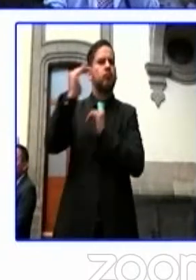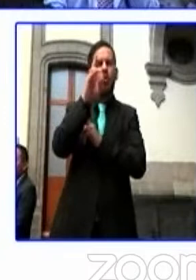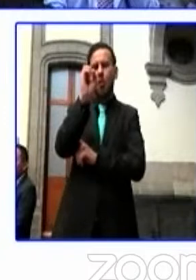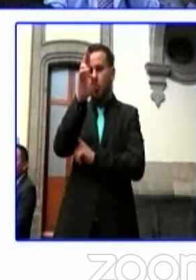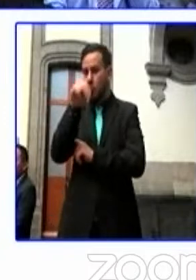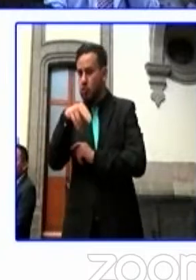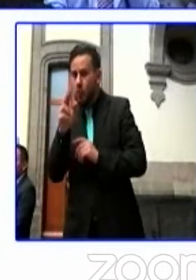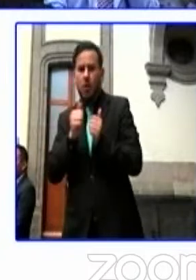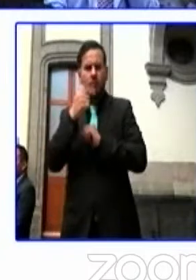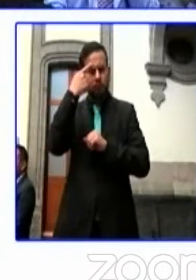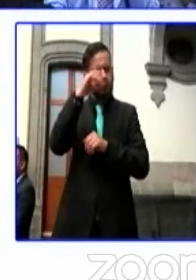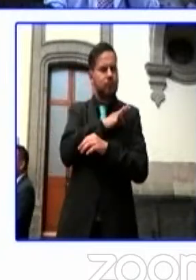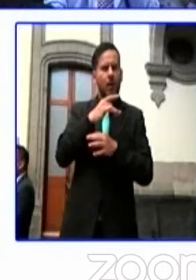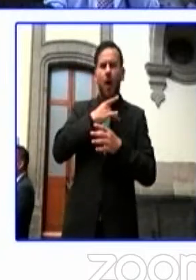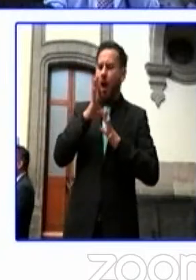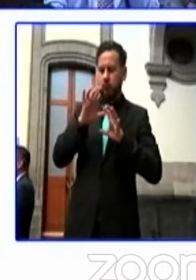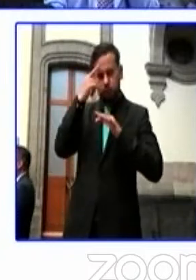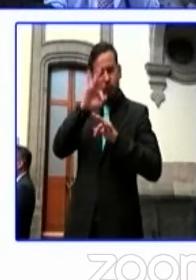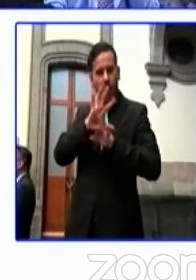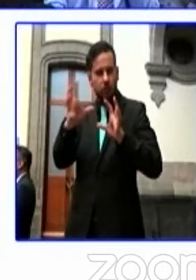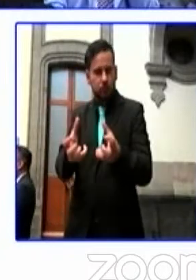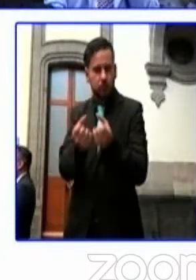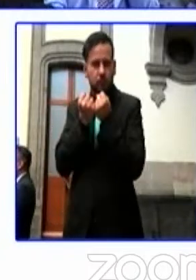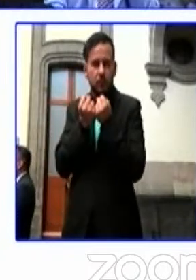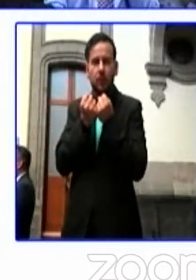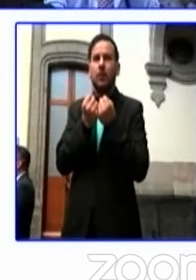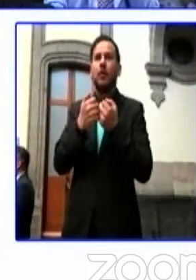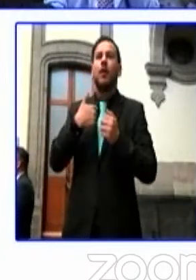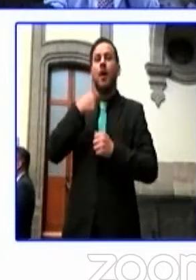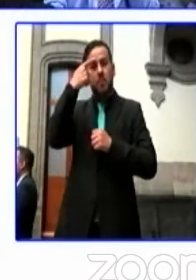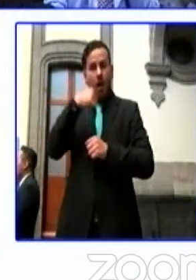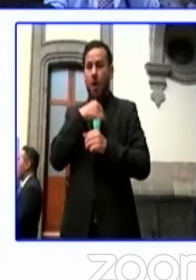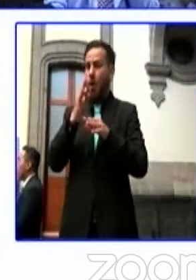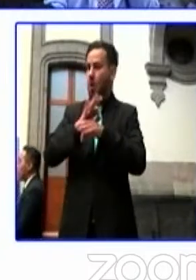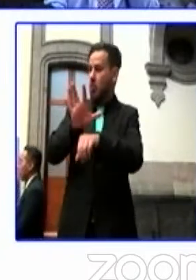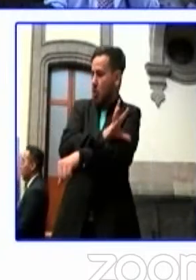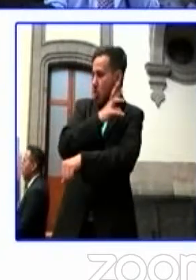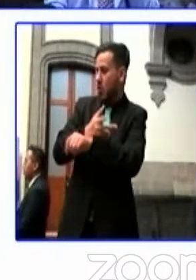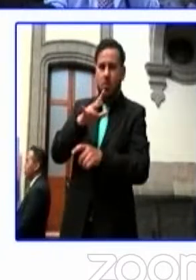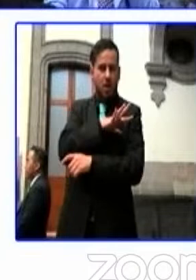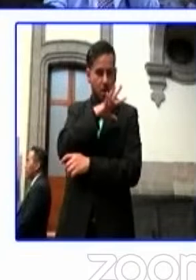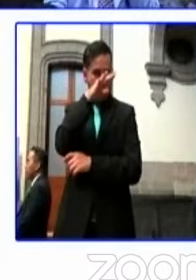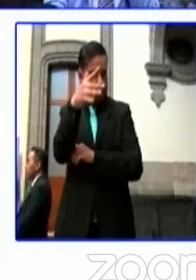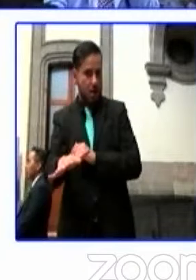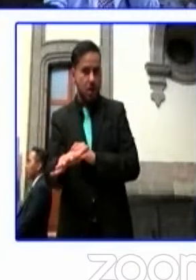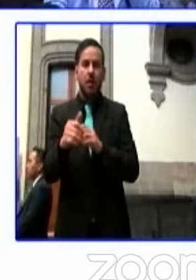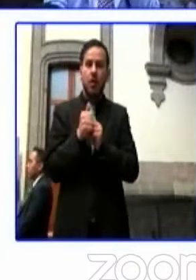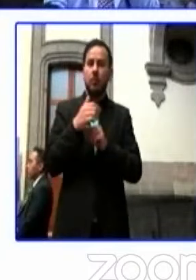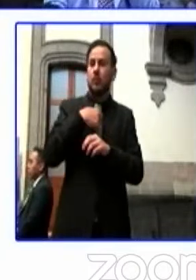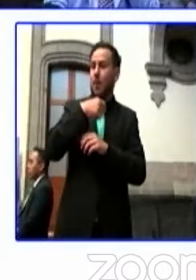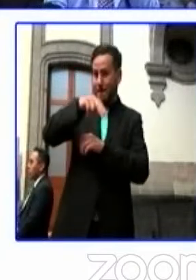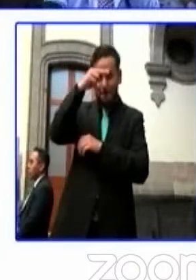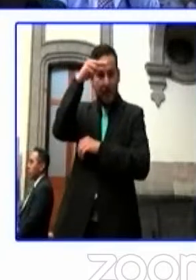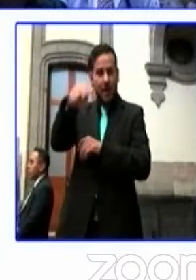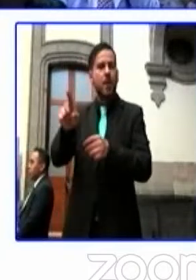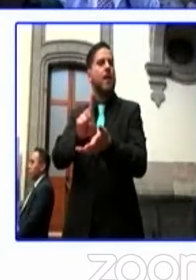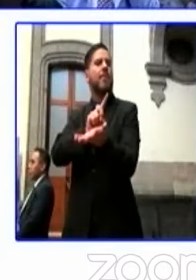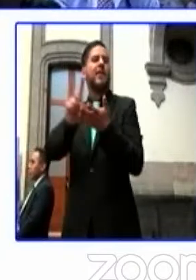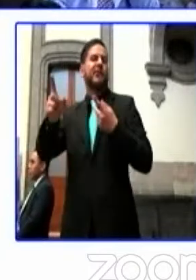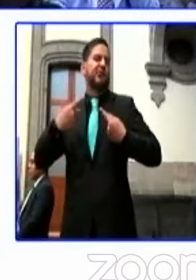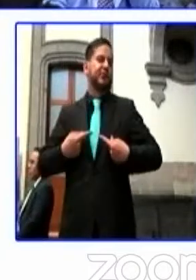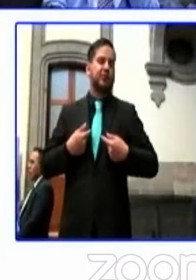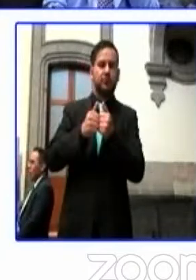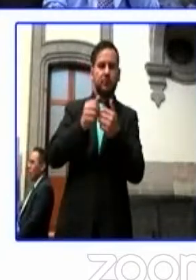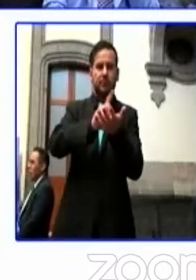Unidas para los Refugiados. Actualmente es coordinador general de la Coalición México por los Derechos de las Personas